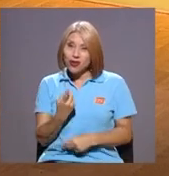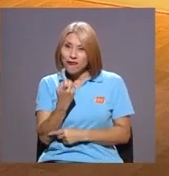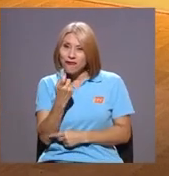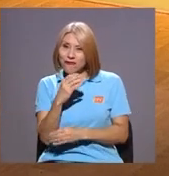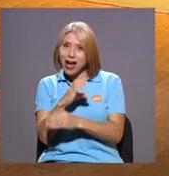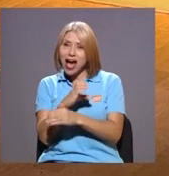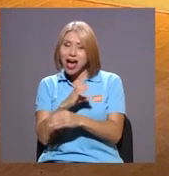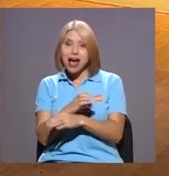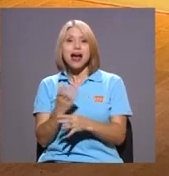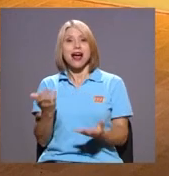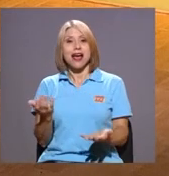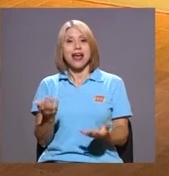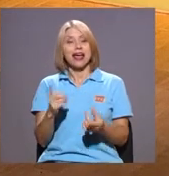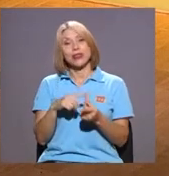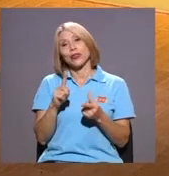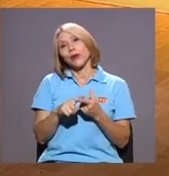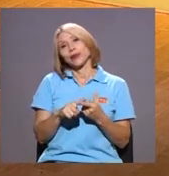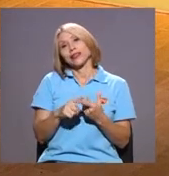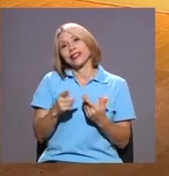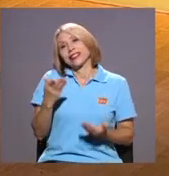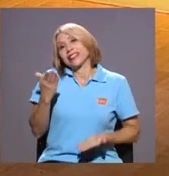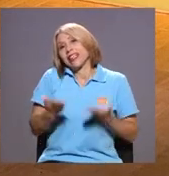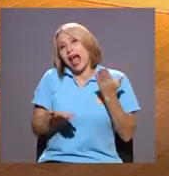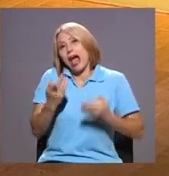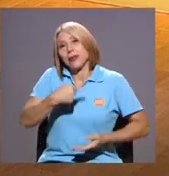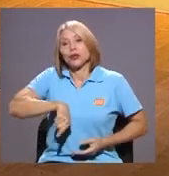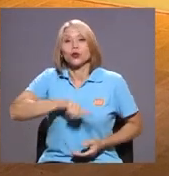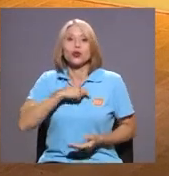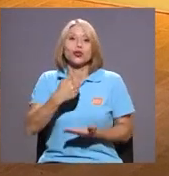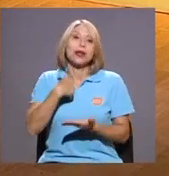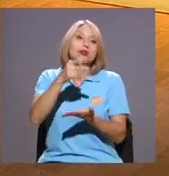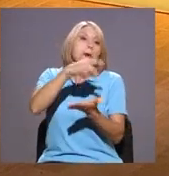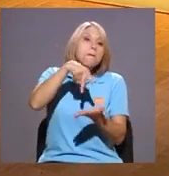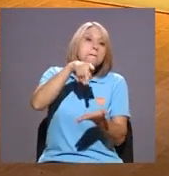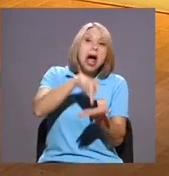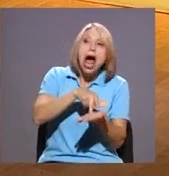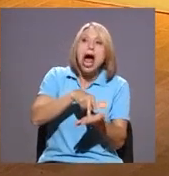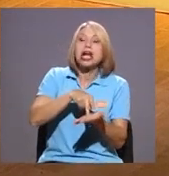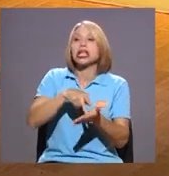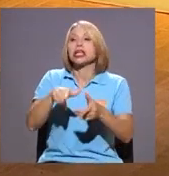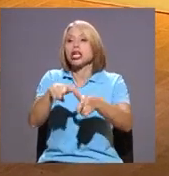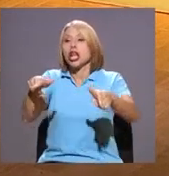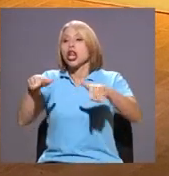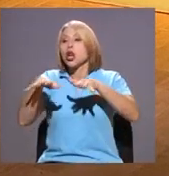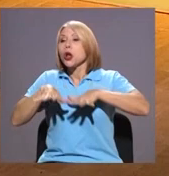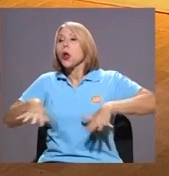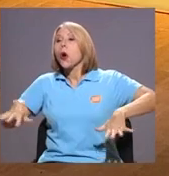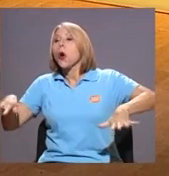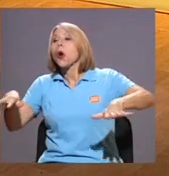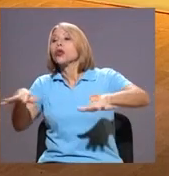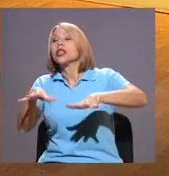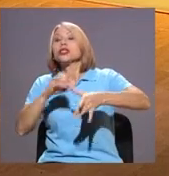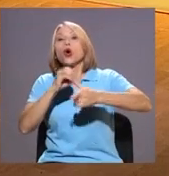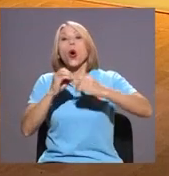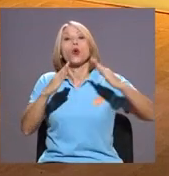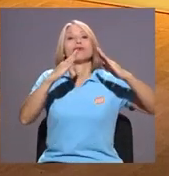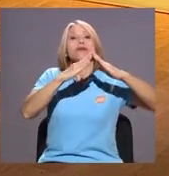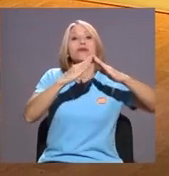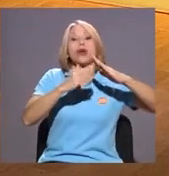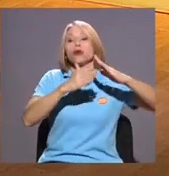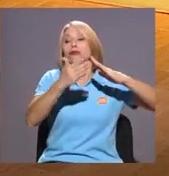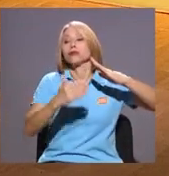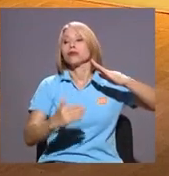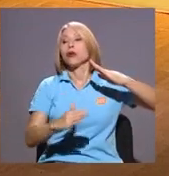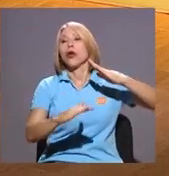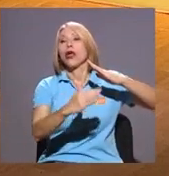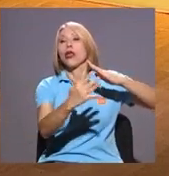entonces, si tenemos tal vez parques, zonas abiertas, lotes, o tenemos un patio muy grande donde de por sí tenemos